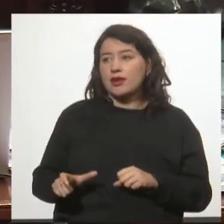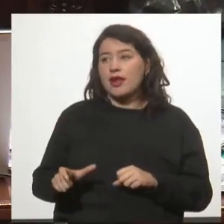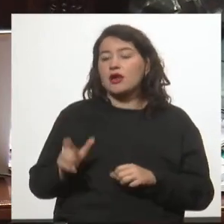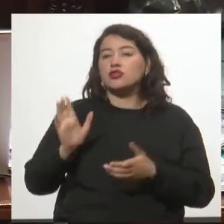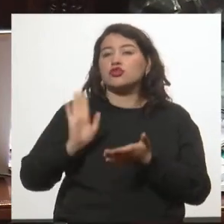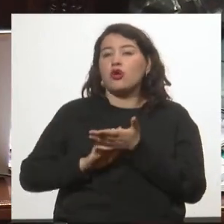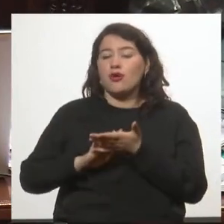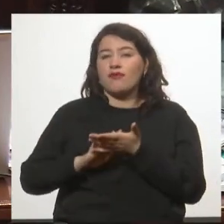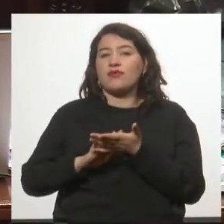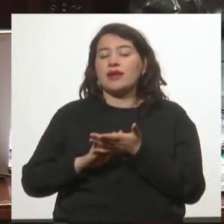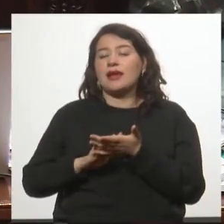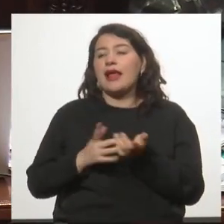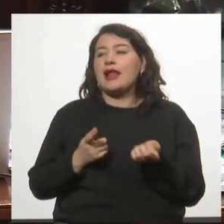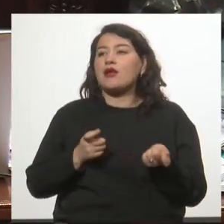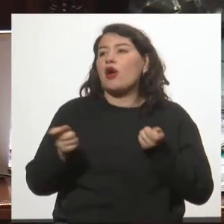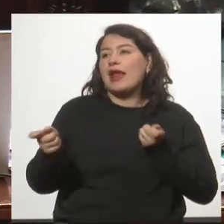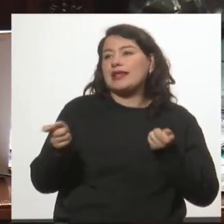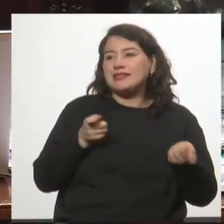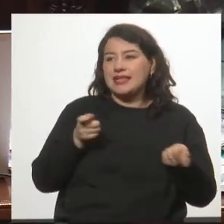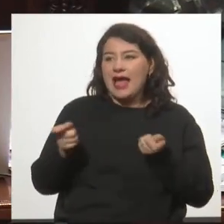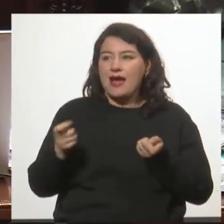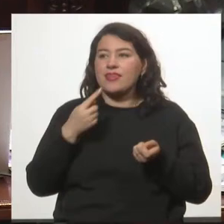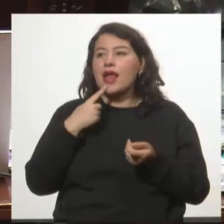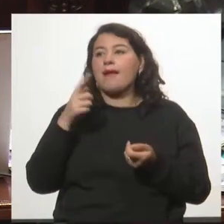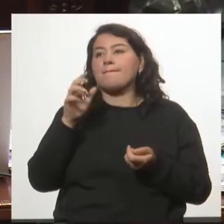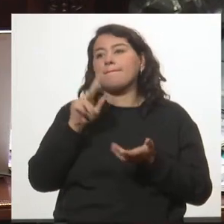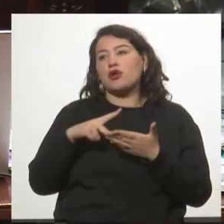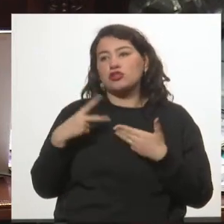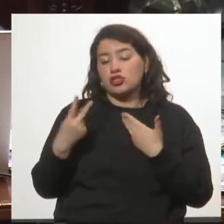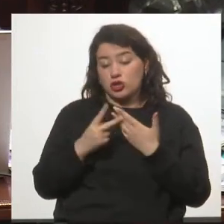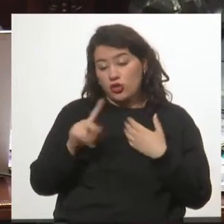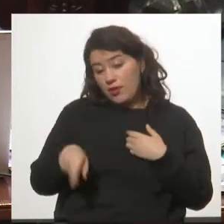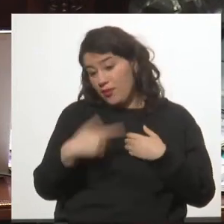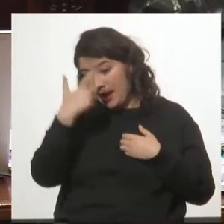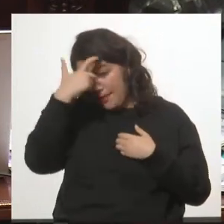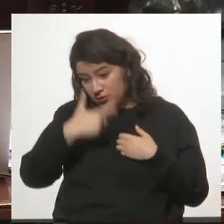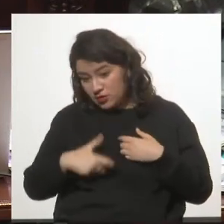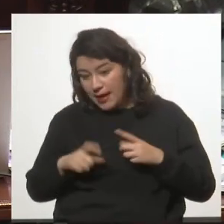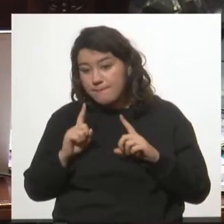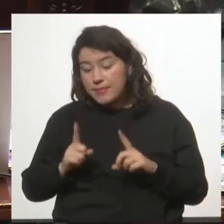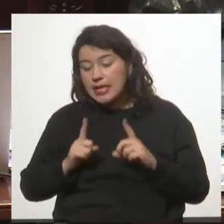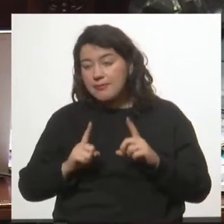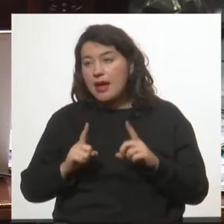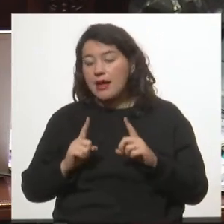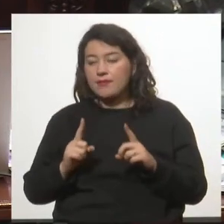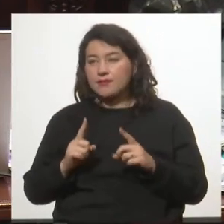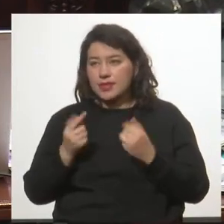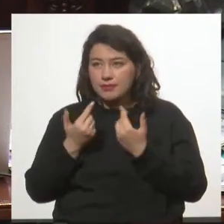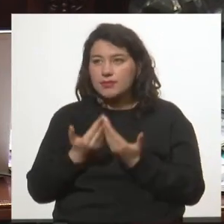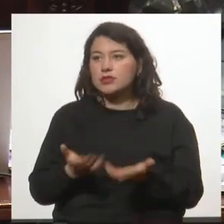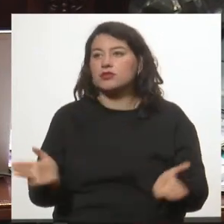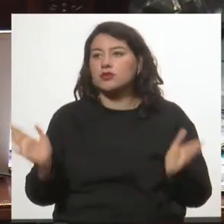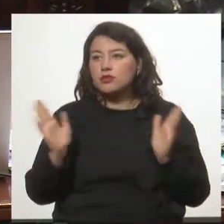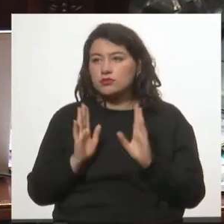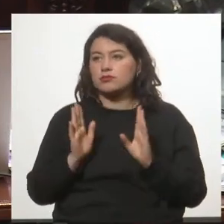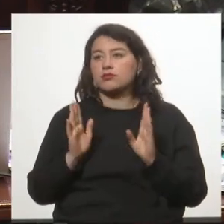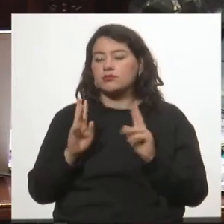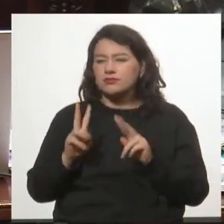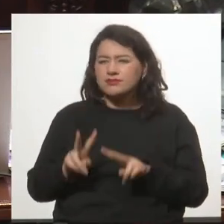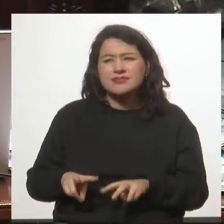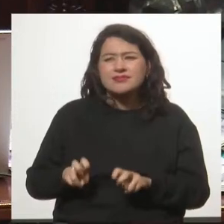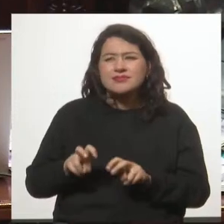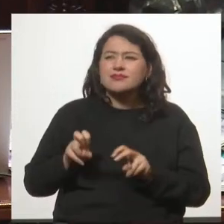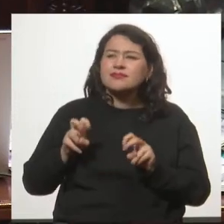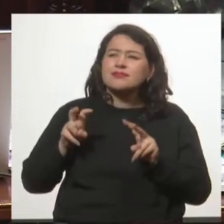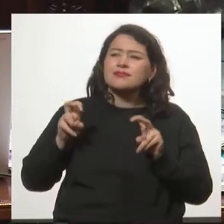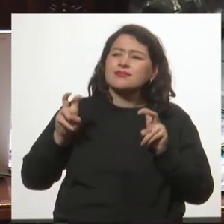gerenciamiento del proyecto el auditor nuevo ingresa en un pormenorizado análisis